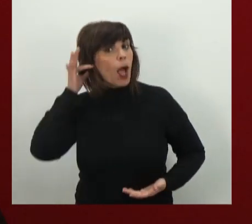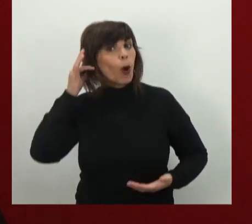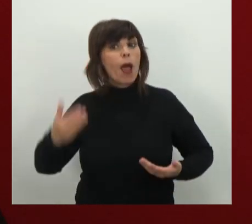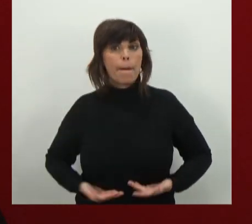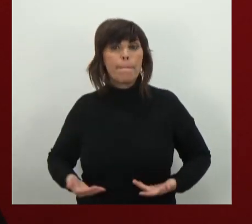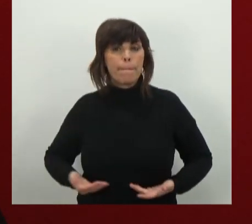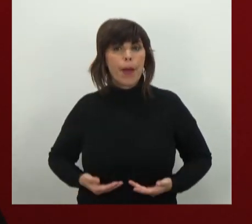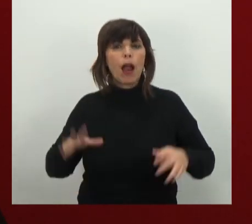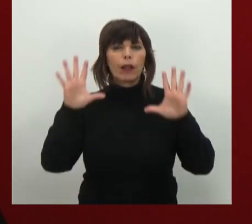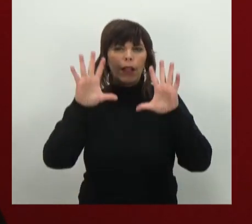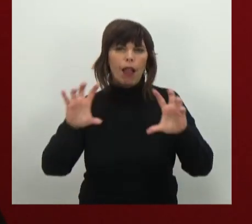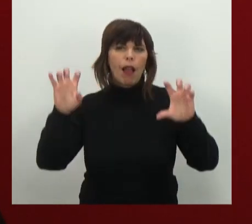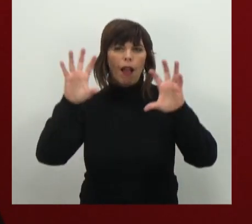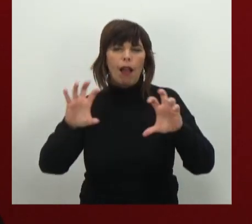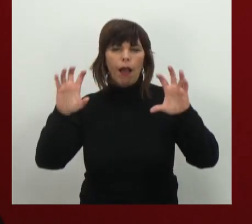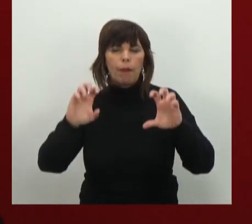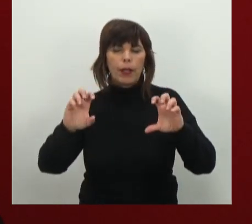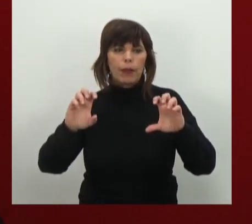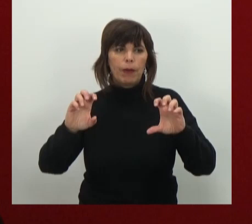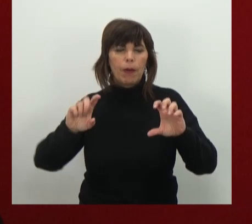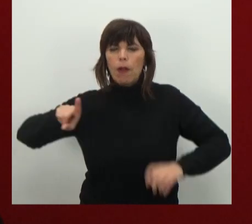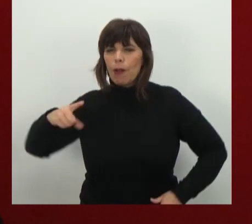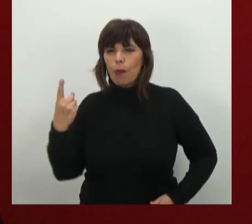Marta ahora sabía, lo primero es el Señor.